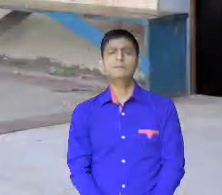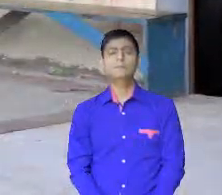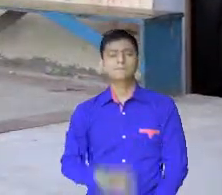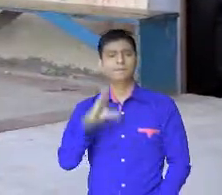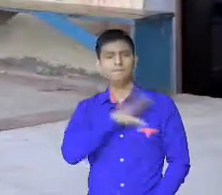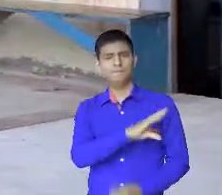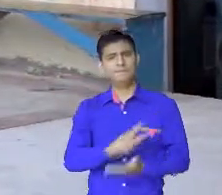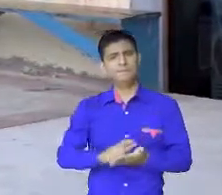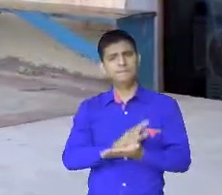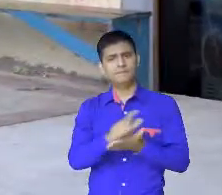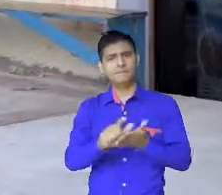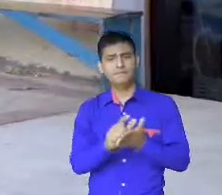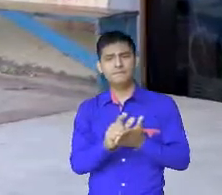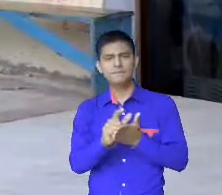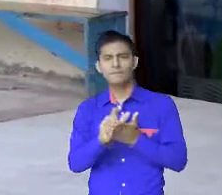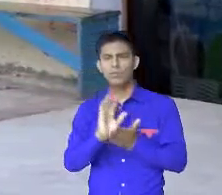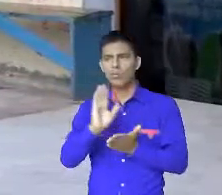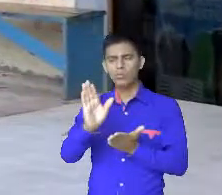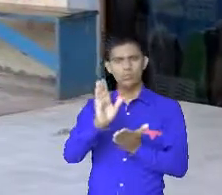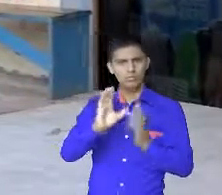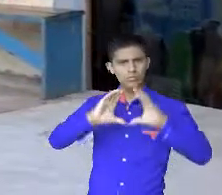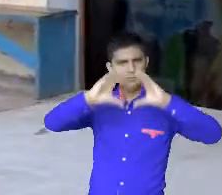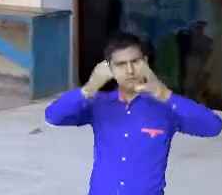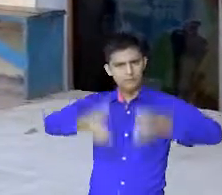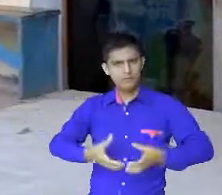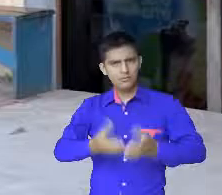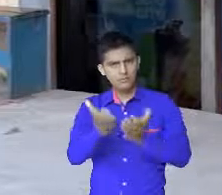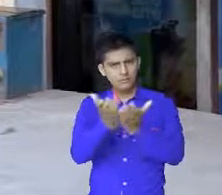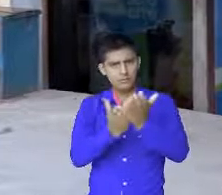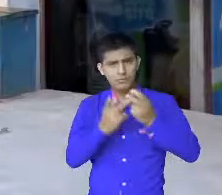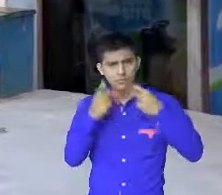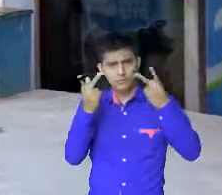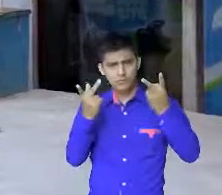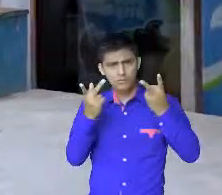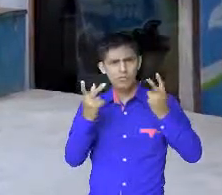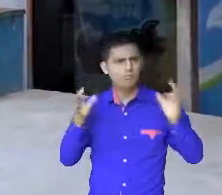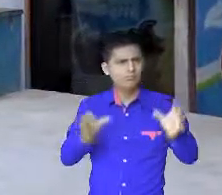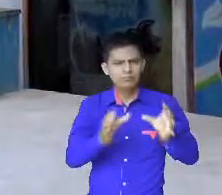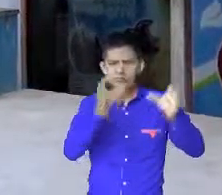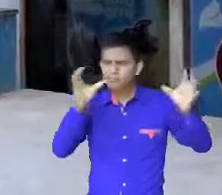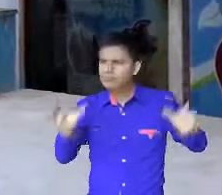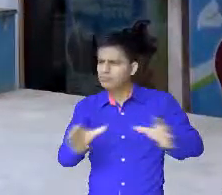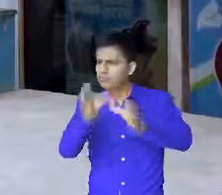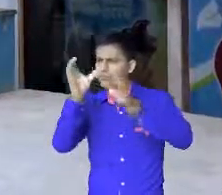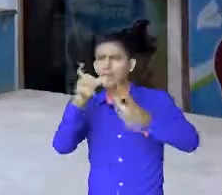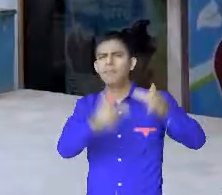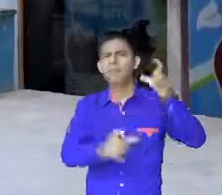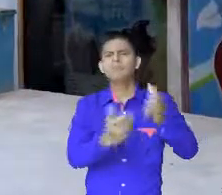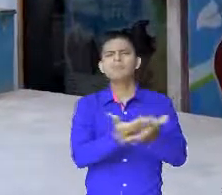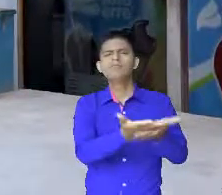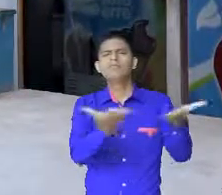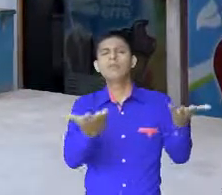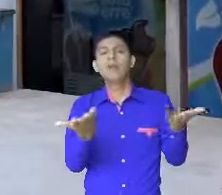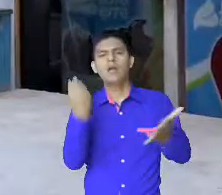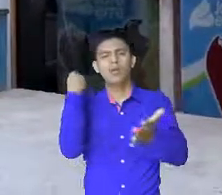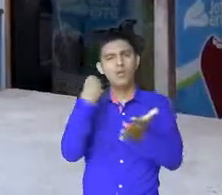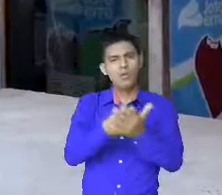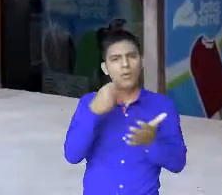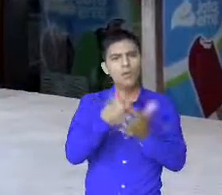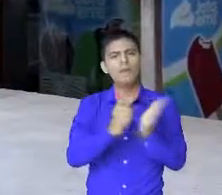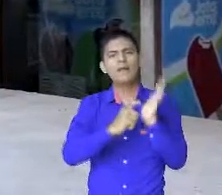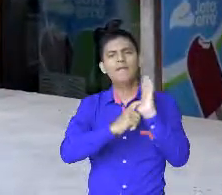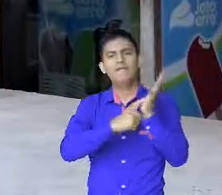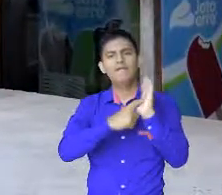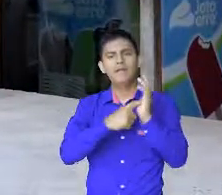El municipio de Lago Agrio, a través de la Unidad de Gestión de Servicios Públicos, incentiva a los moradores para que puedan comprar en la